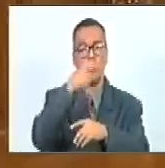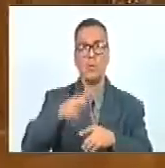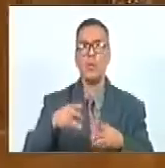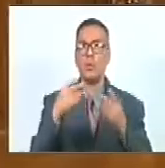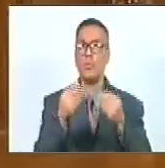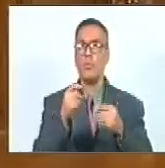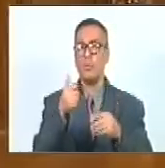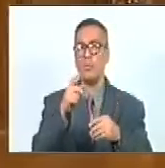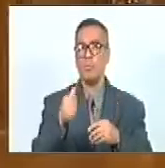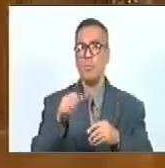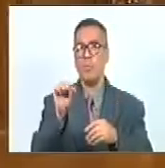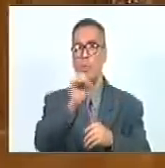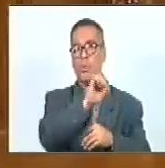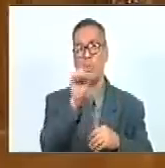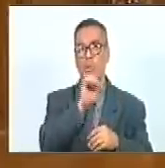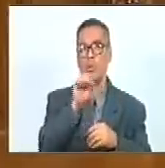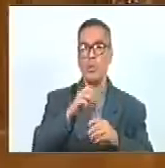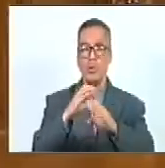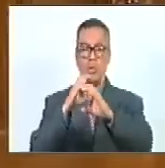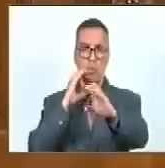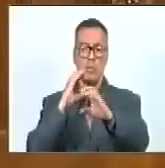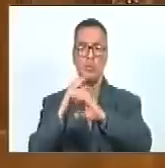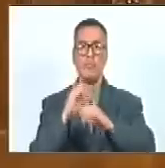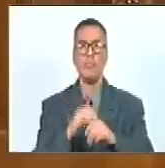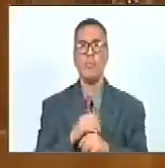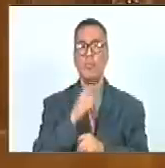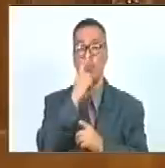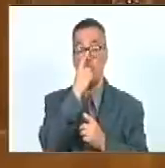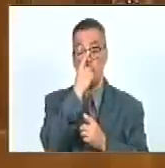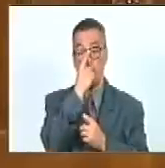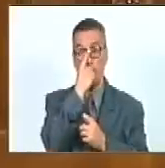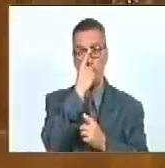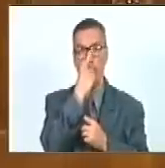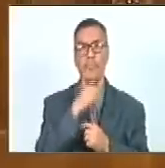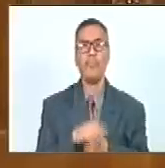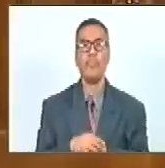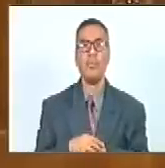muy pocos vehículos de autobuses.